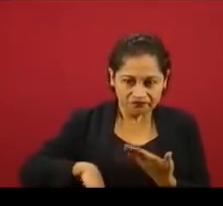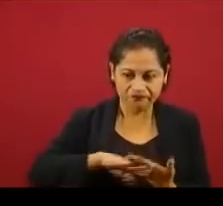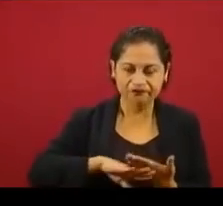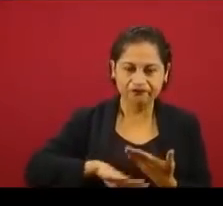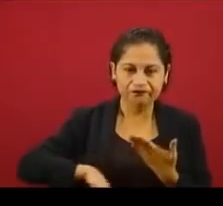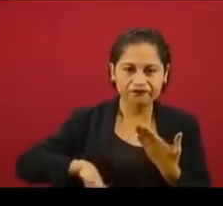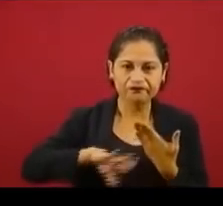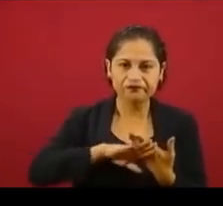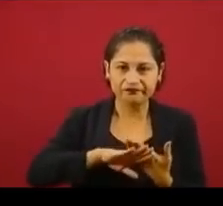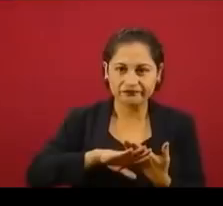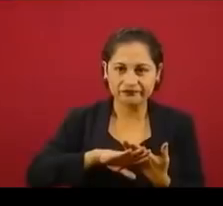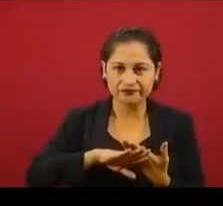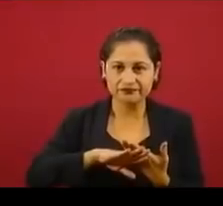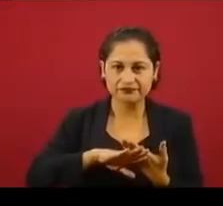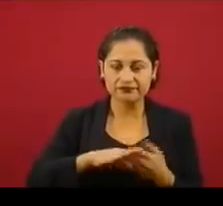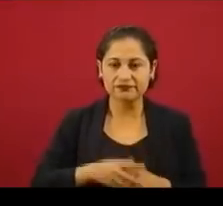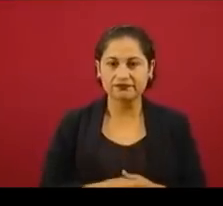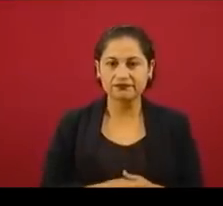la